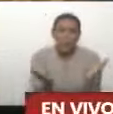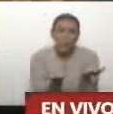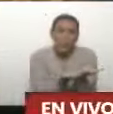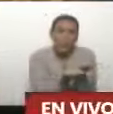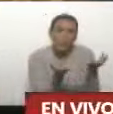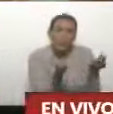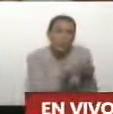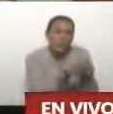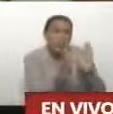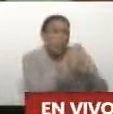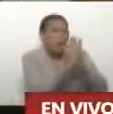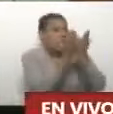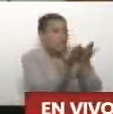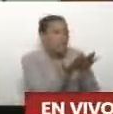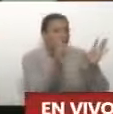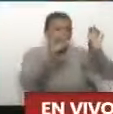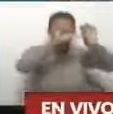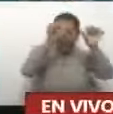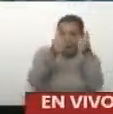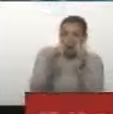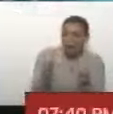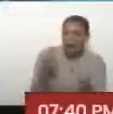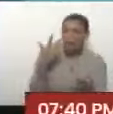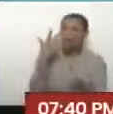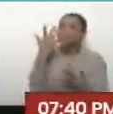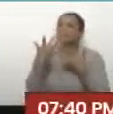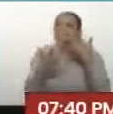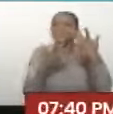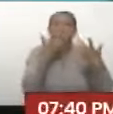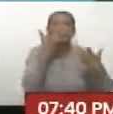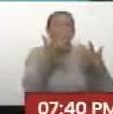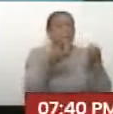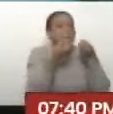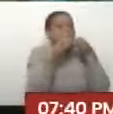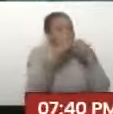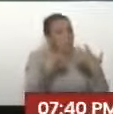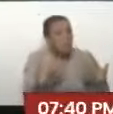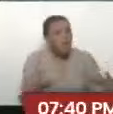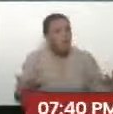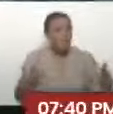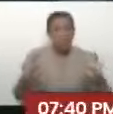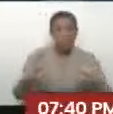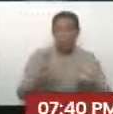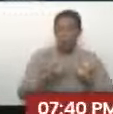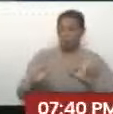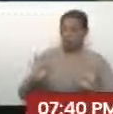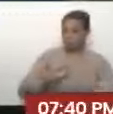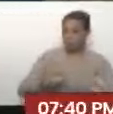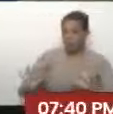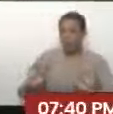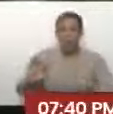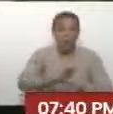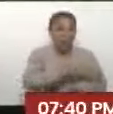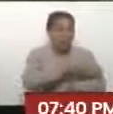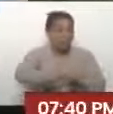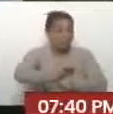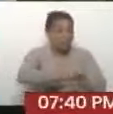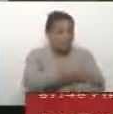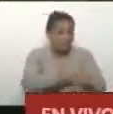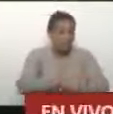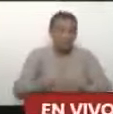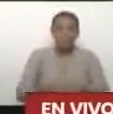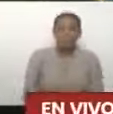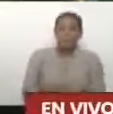las artes allí hemos podido apreciar Oye montajes escénicos conciertos eh